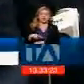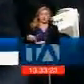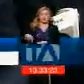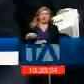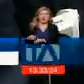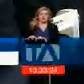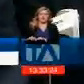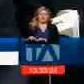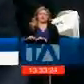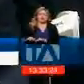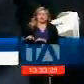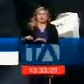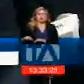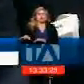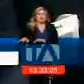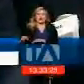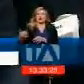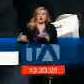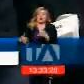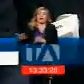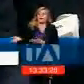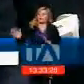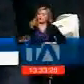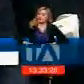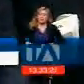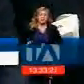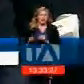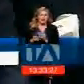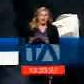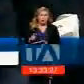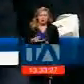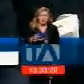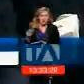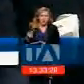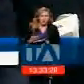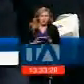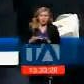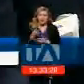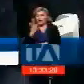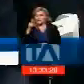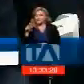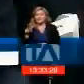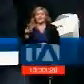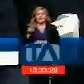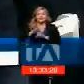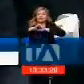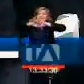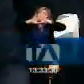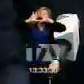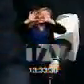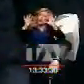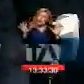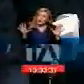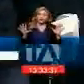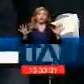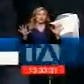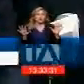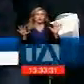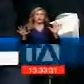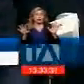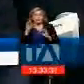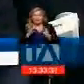tiempo y pretender culparnos al estar evidentemente en contra y no suscribir un documento. Así es que le decimos absolutamente claro, nosotros vamos